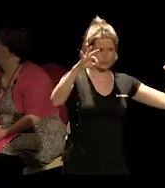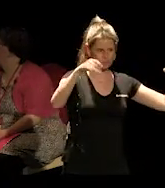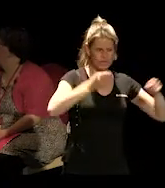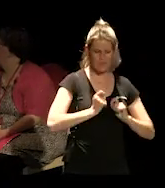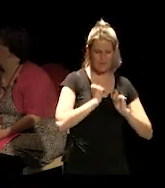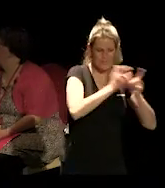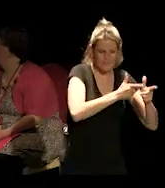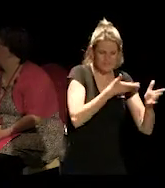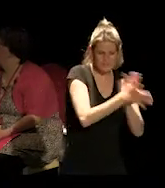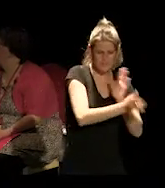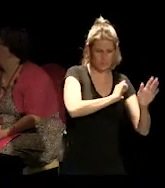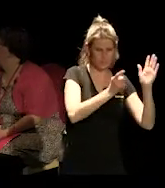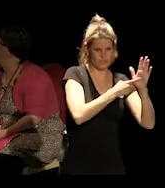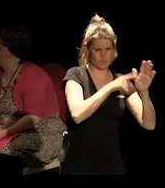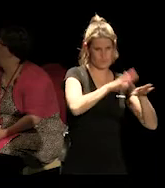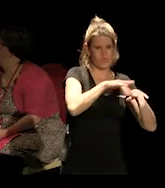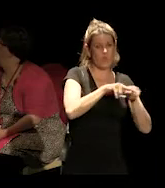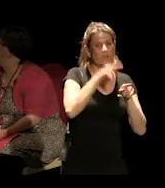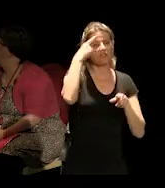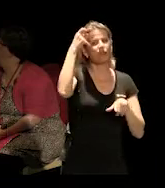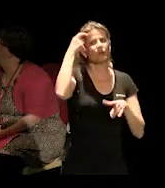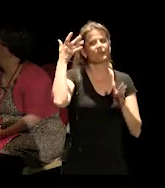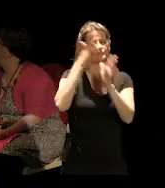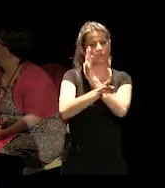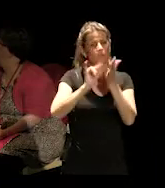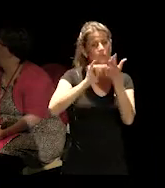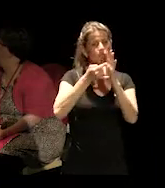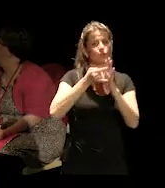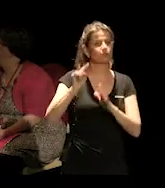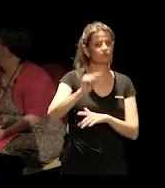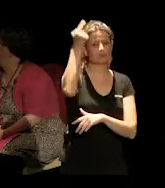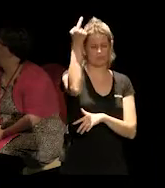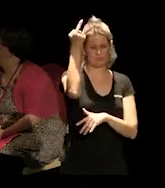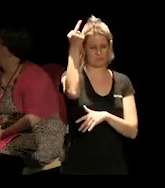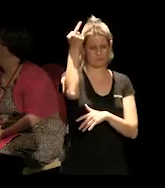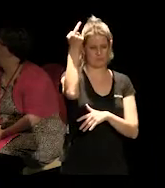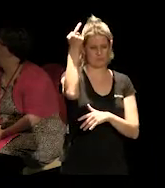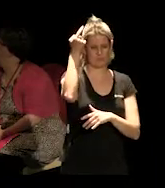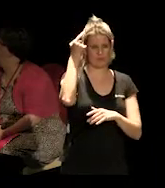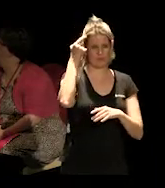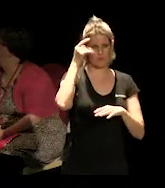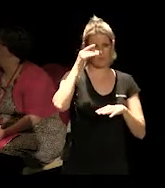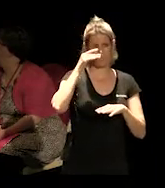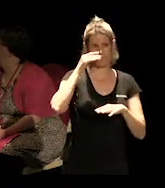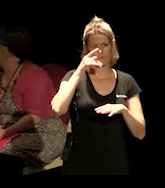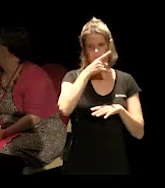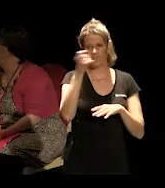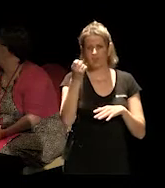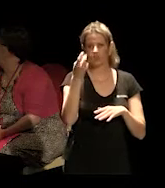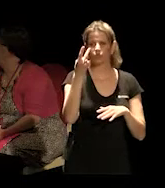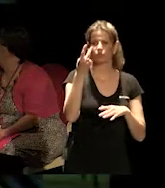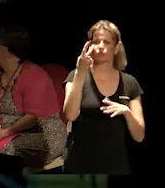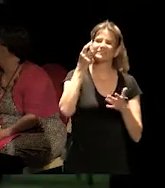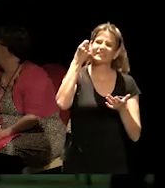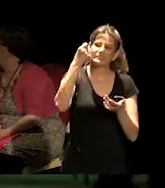y que será único y que será recordado como uno de los primeros proyectos que lancen cientos o miles de proyectos más.